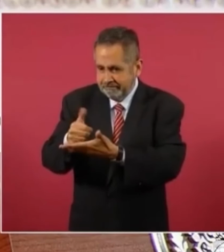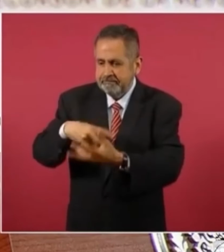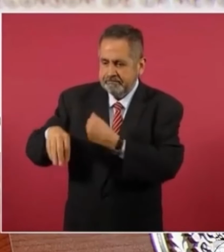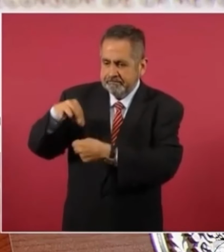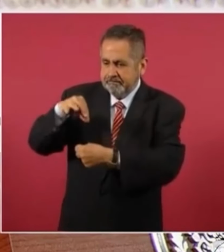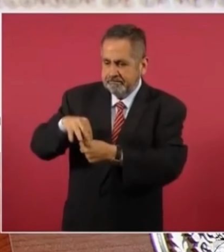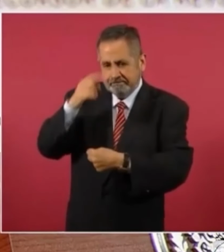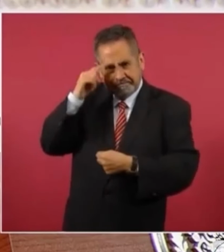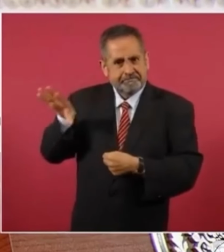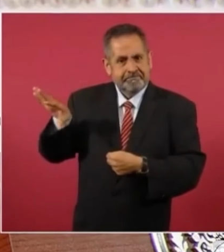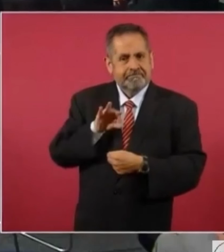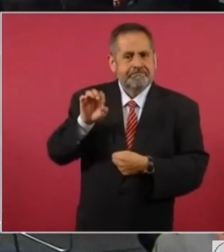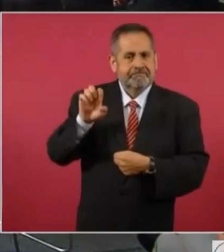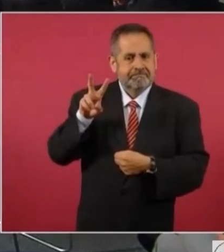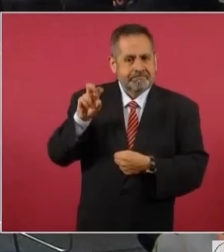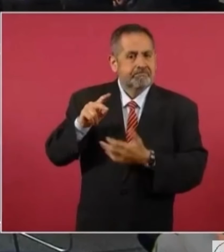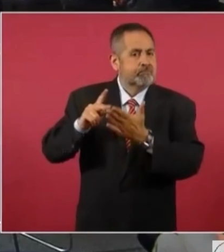porque